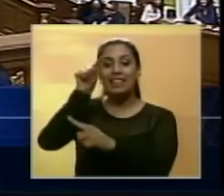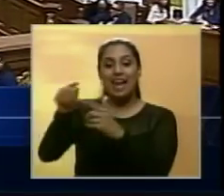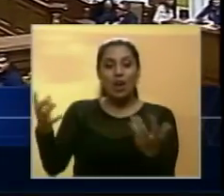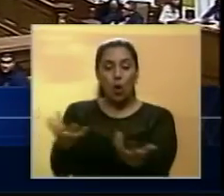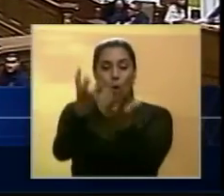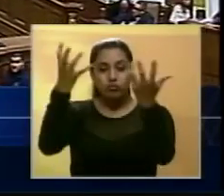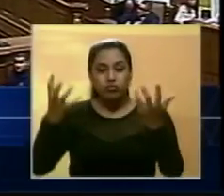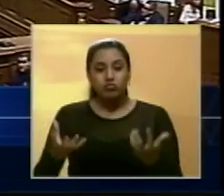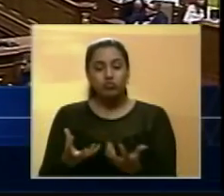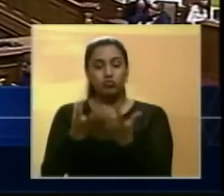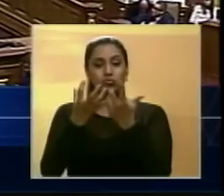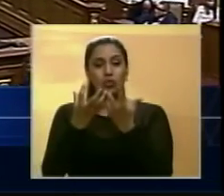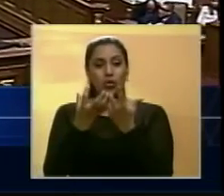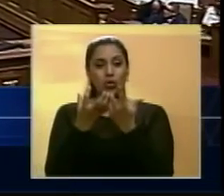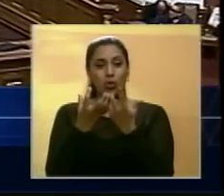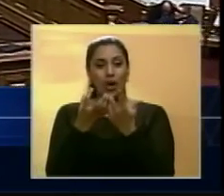quemar